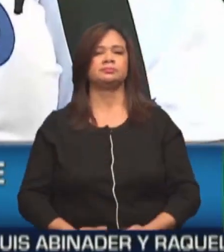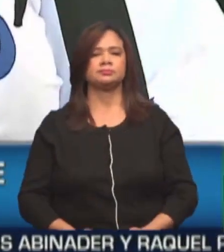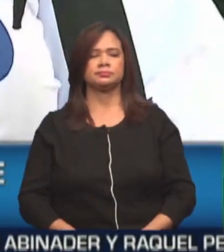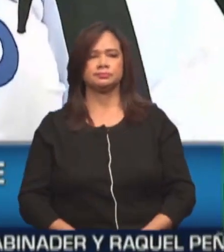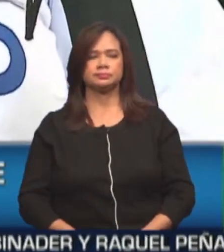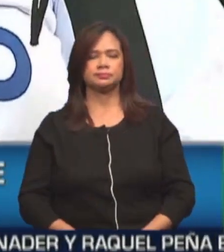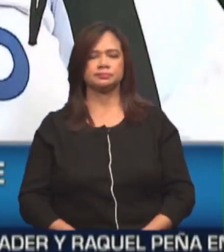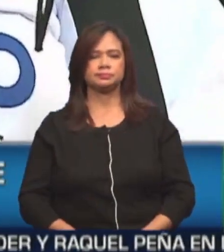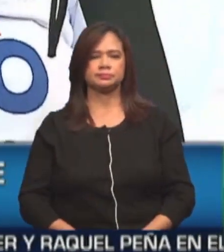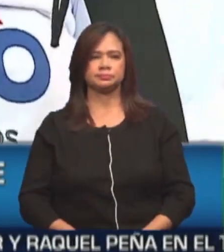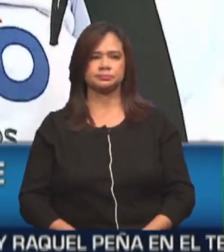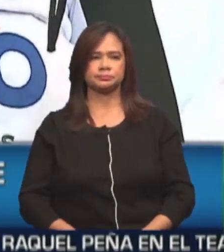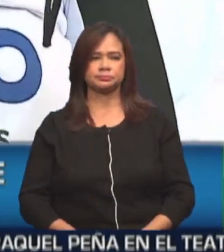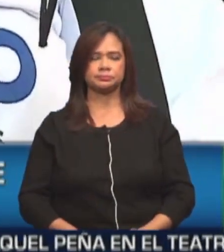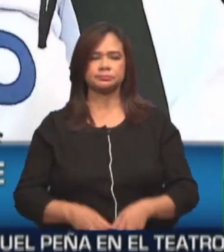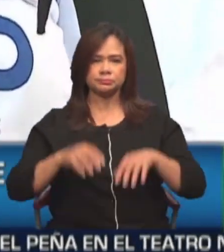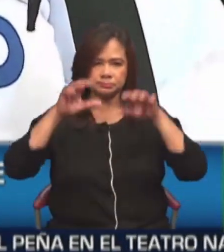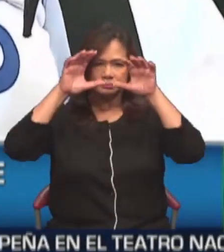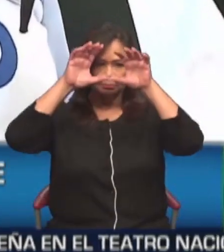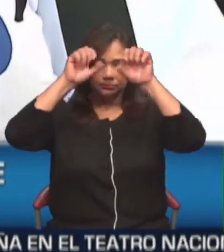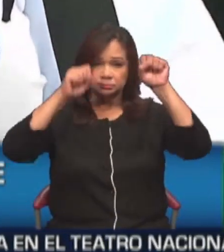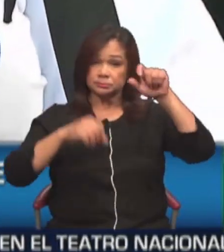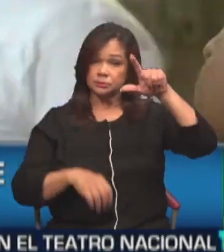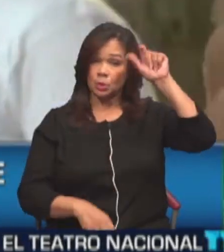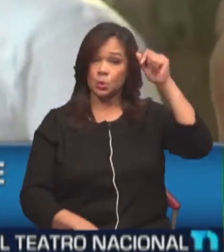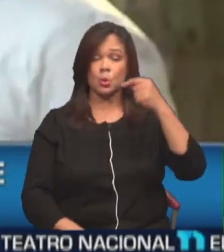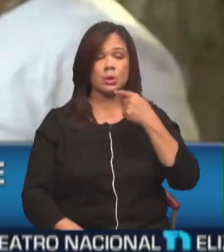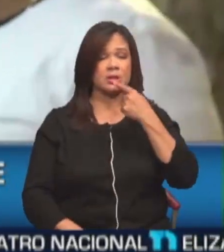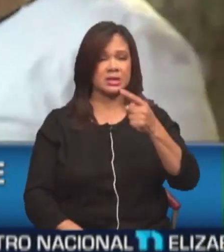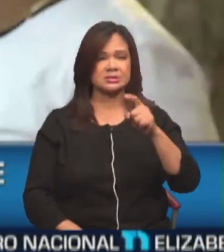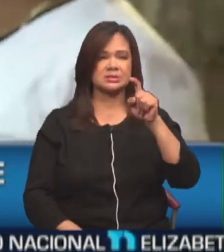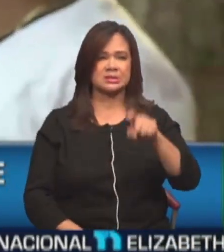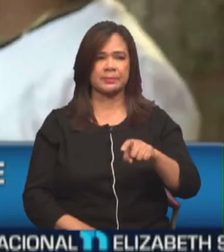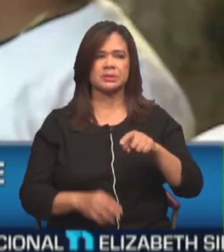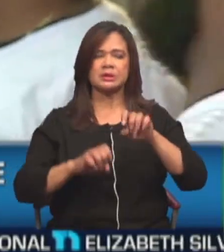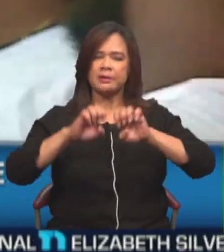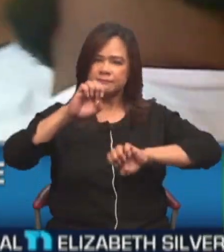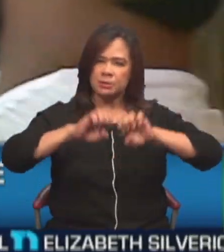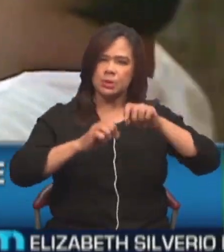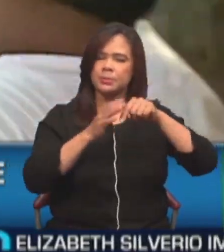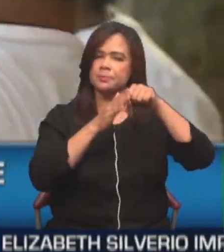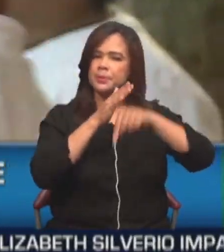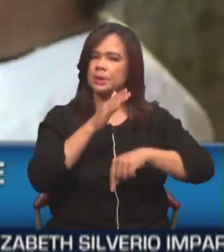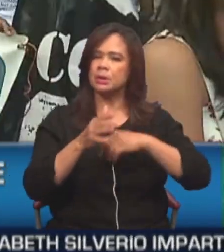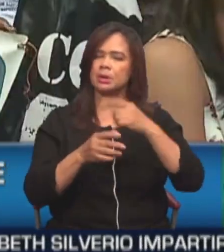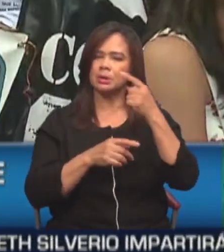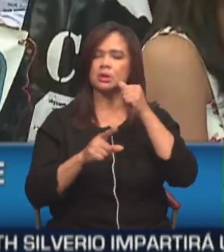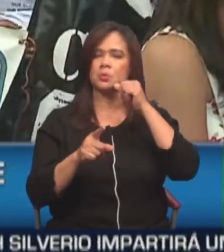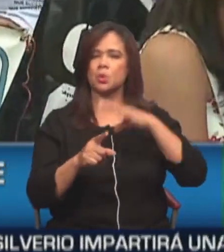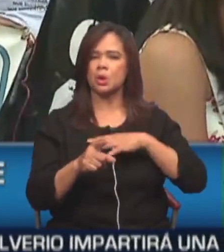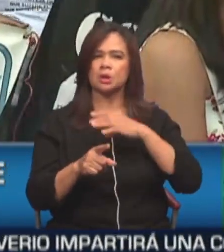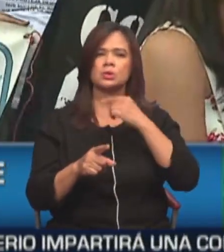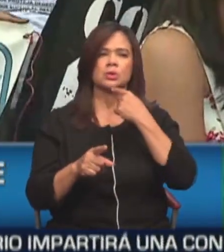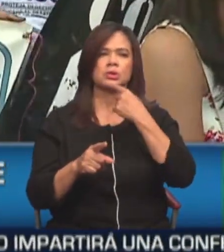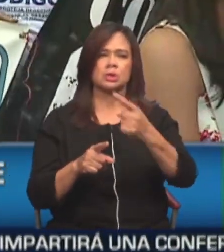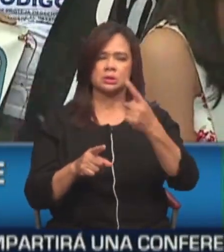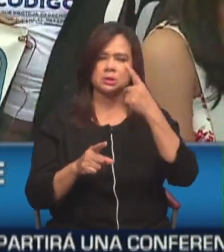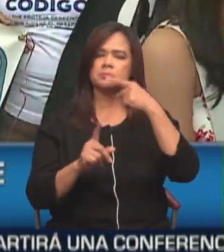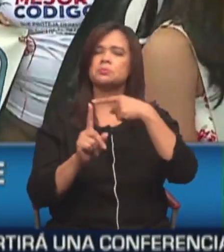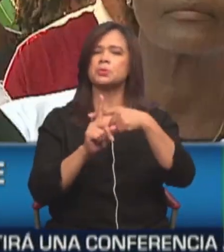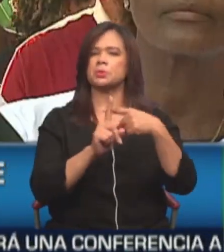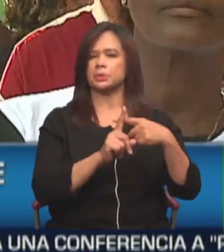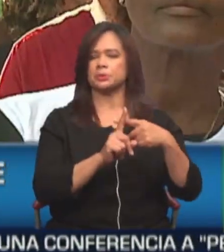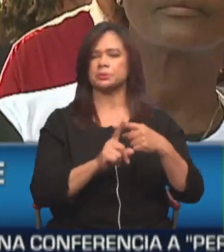propio presidente Luis Abinader aseguró el lunes pasado que el código debe ser estudiado a profundidad. Las mujeres lo calificaron como